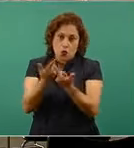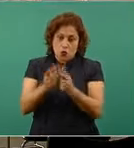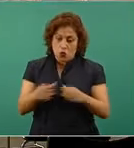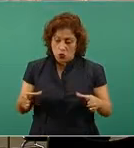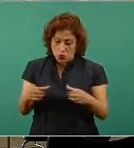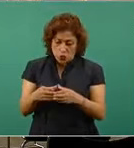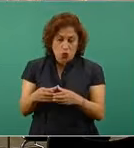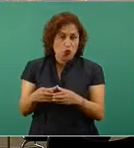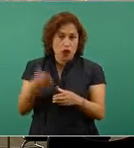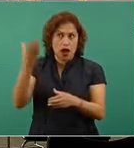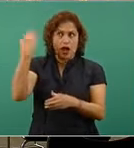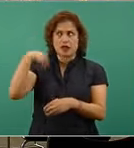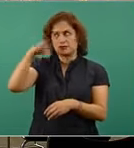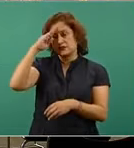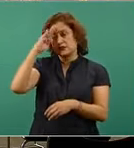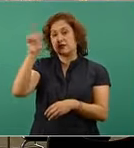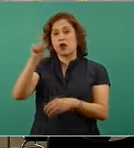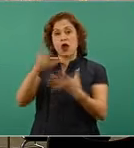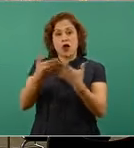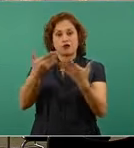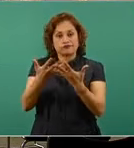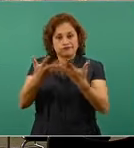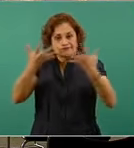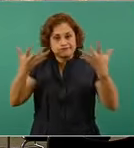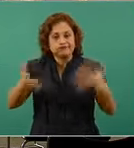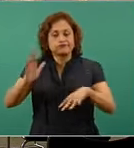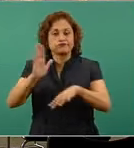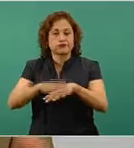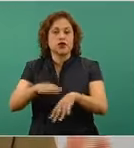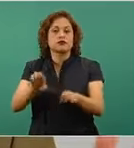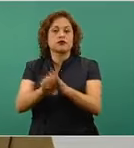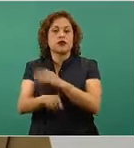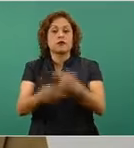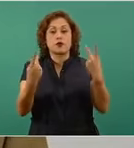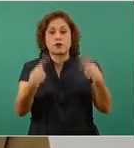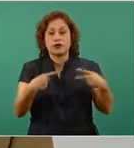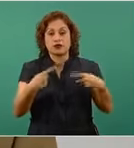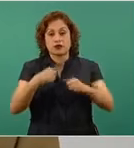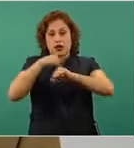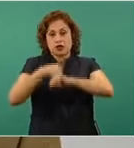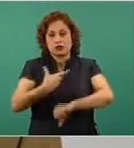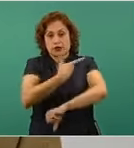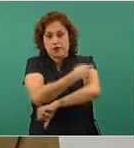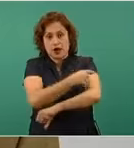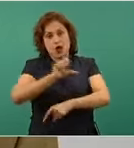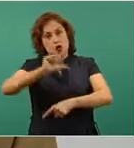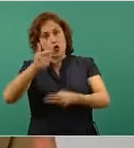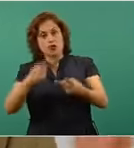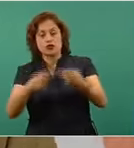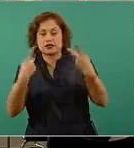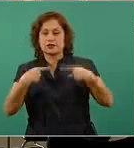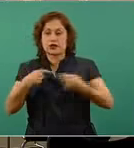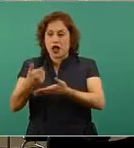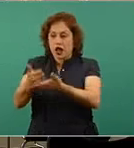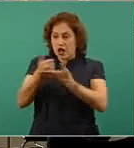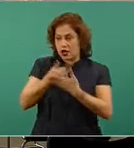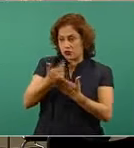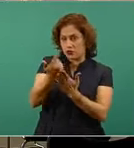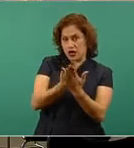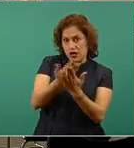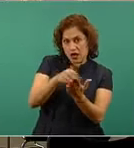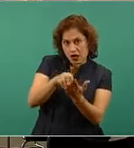grandes de lo originalmente planeado, ¿no? No solamente en células de vacunación, sino también en personas operativas que nos ayudan a organizar, a